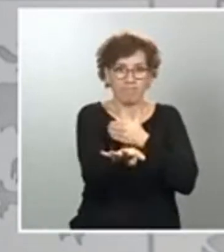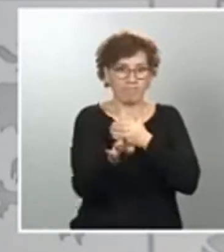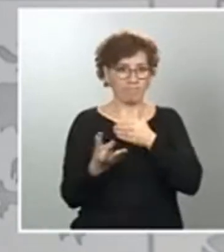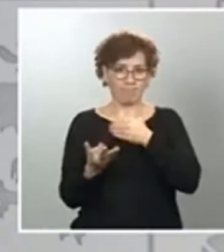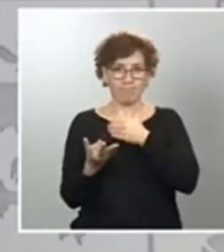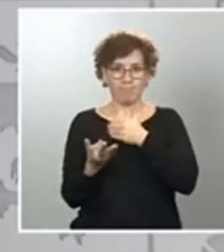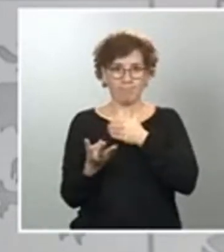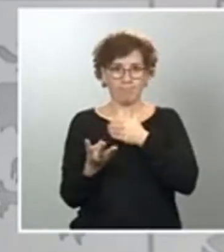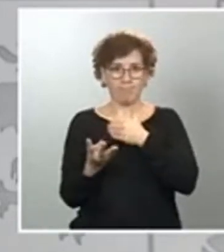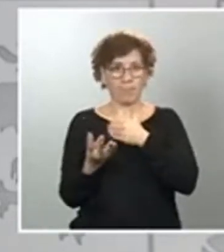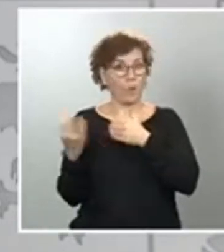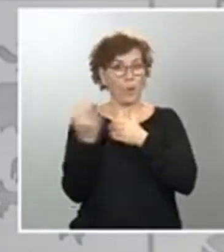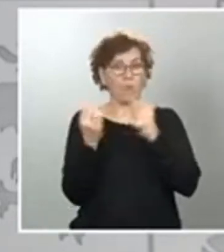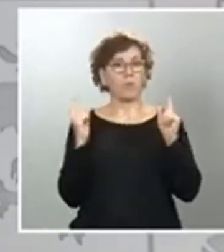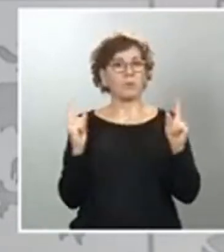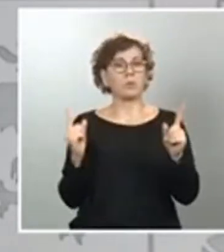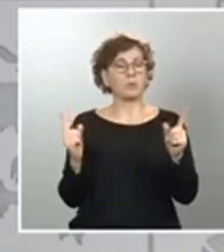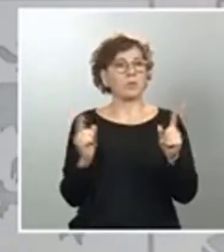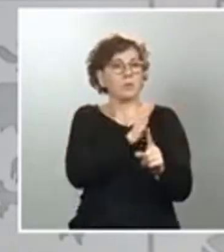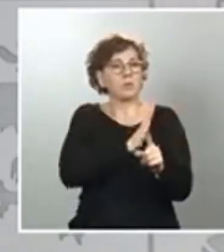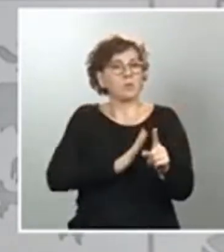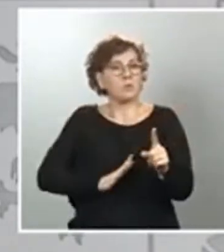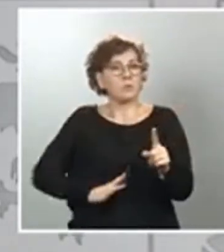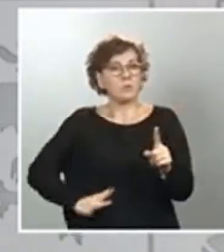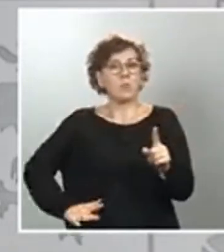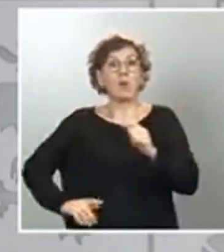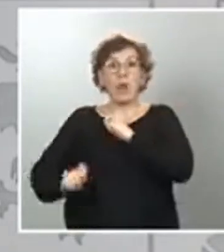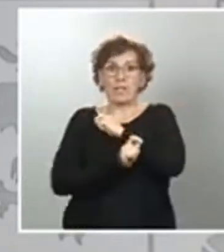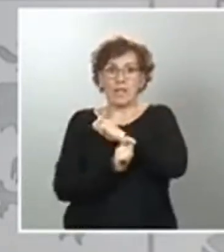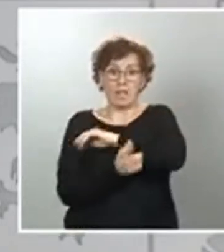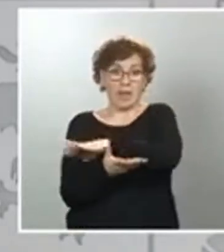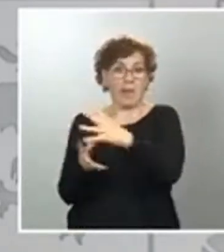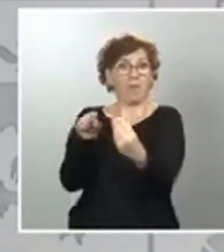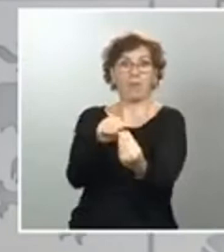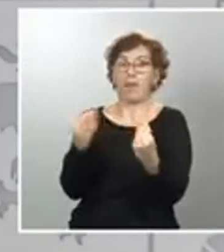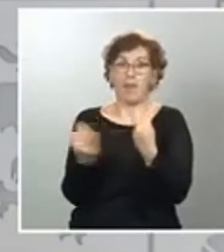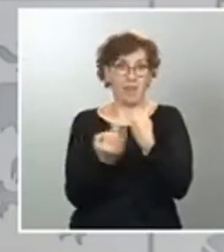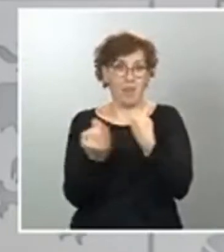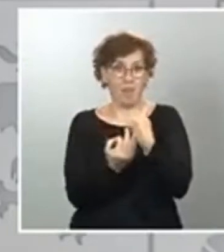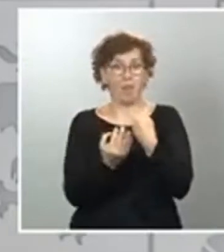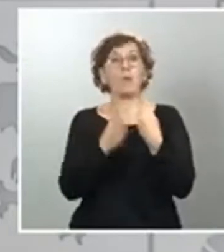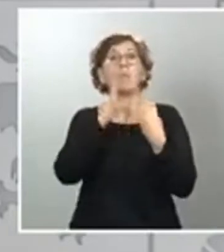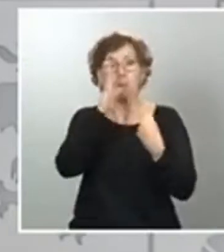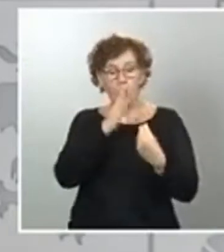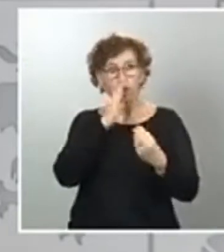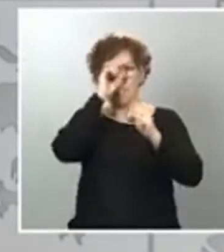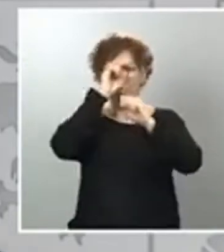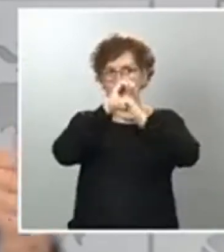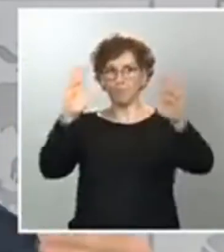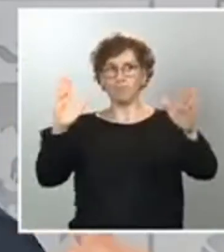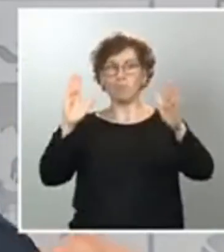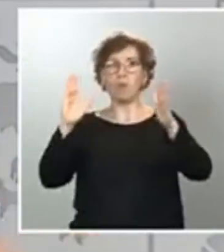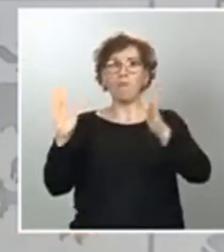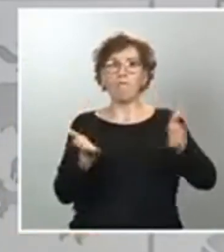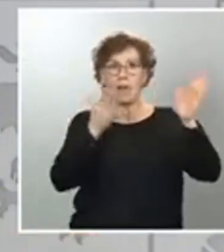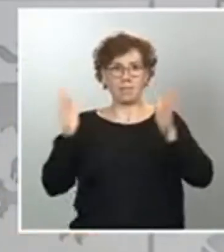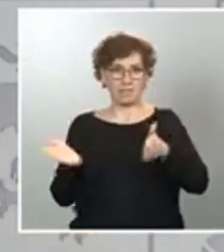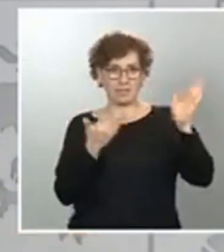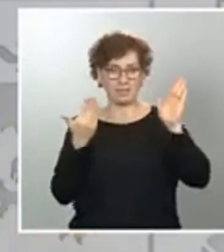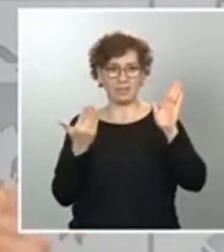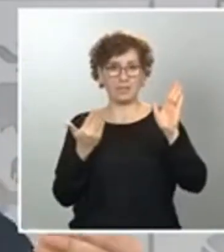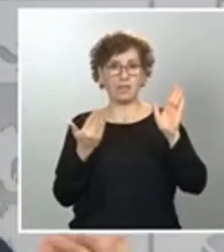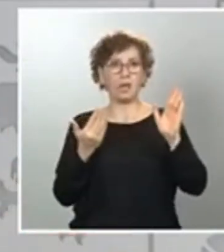ser precavidos, sino que tenemos que adaptar nuestra estrategia a ello. Por eso hemos elegido las fases, hemos optado por este camino, no por poner